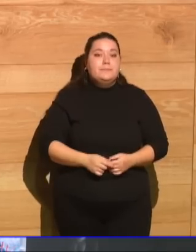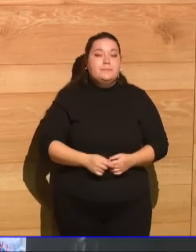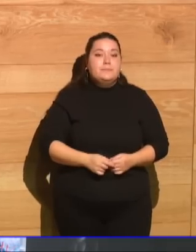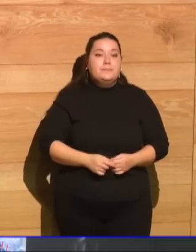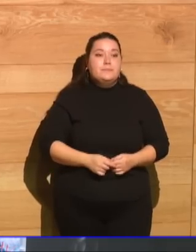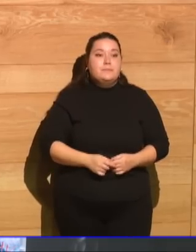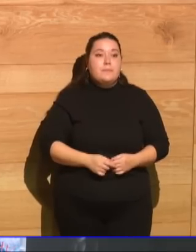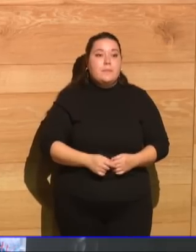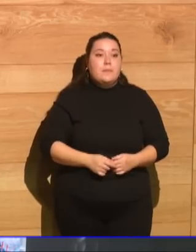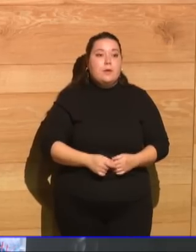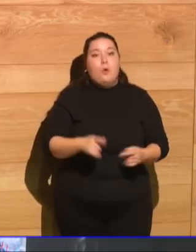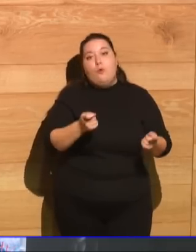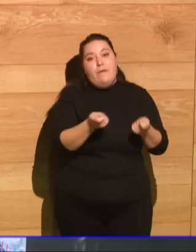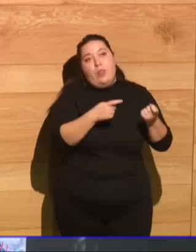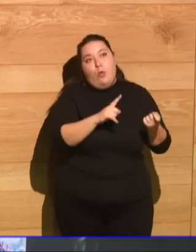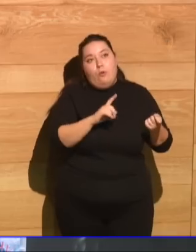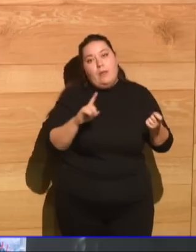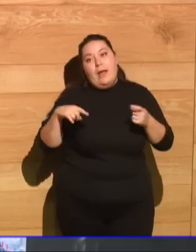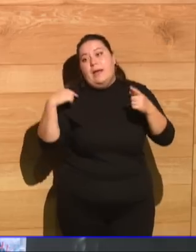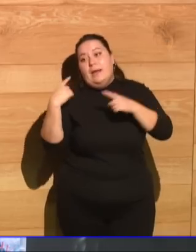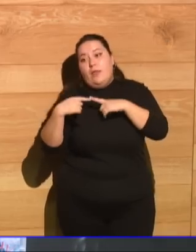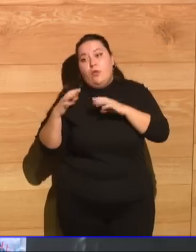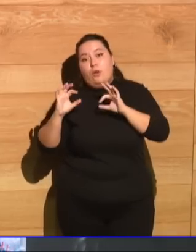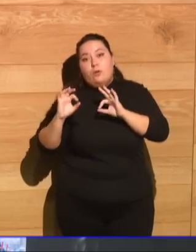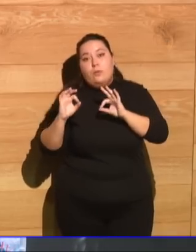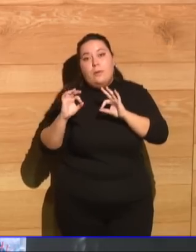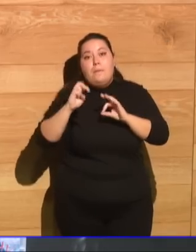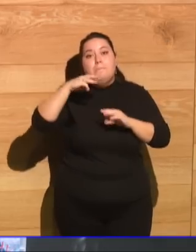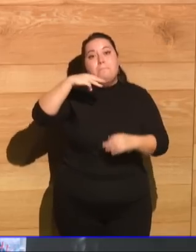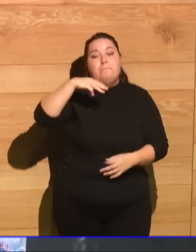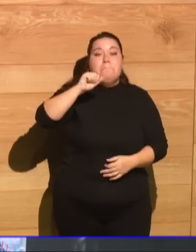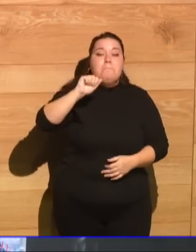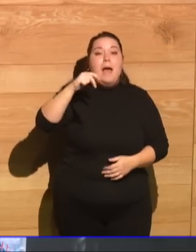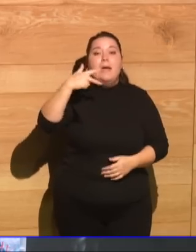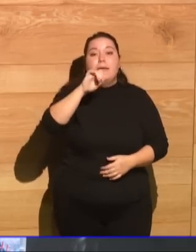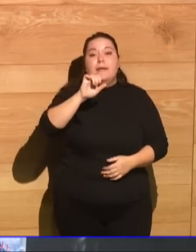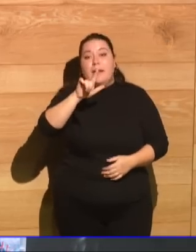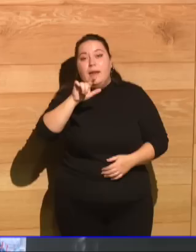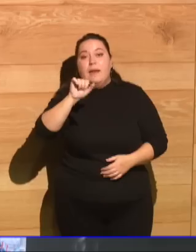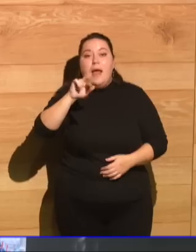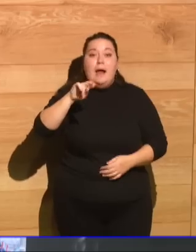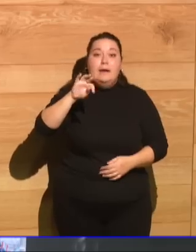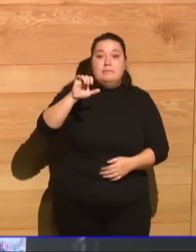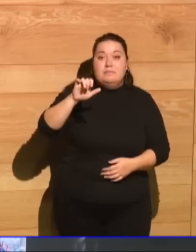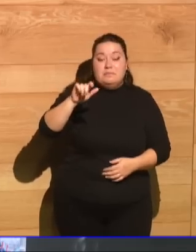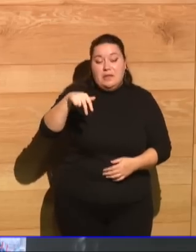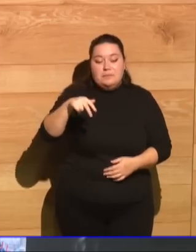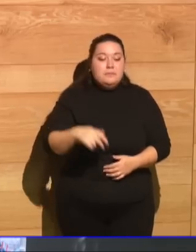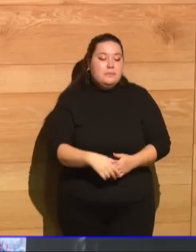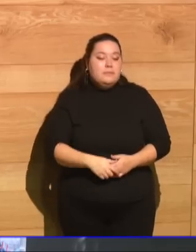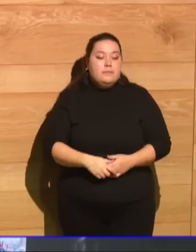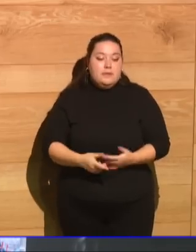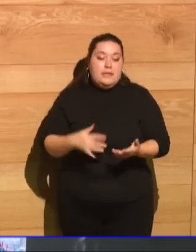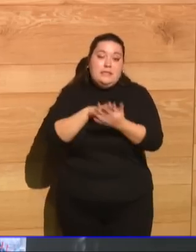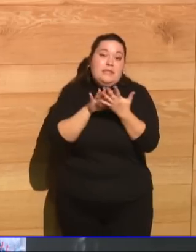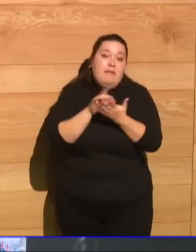la publicidad, en esa generación me atrevería a meter a Michael Apted, aunque él venga más del documental. Y en cualquier caso se hablaba de